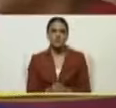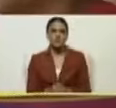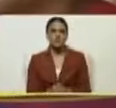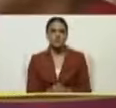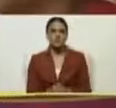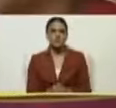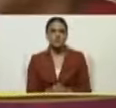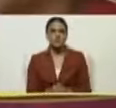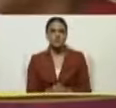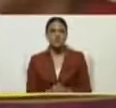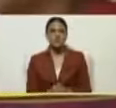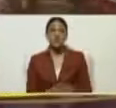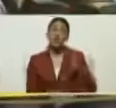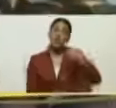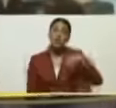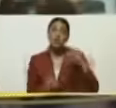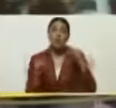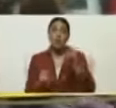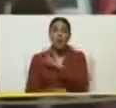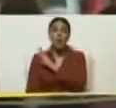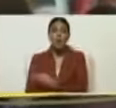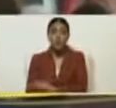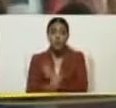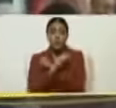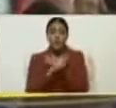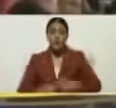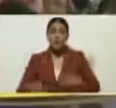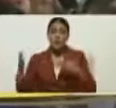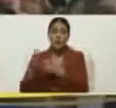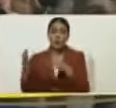Y tenemos una Fuerza Armada antiimperialista,